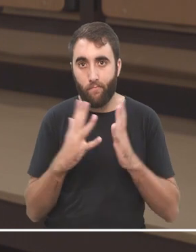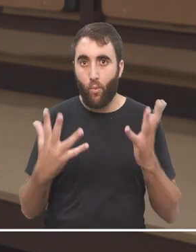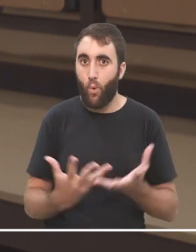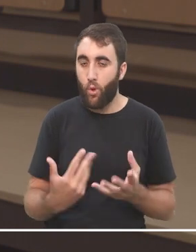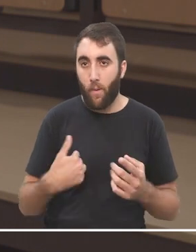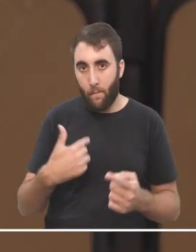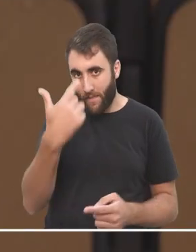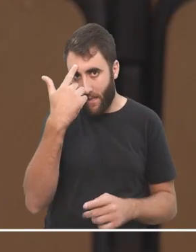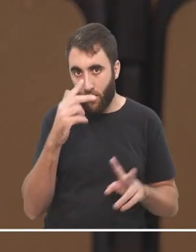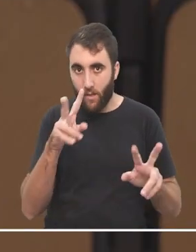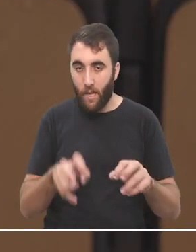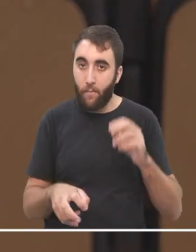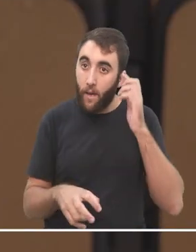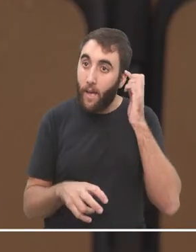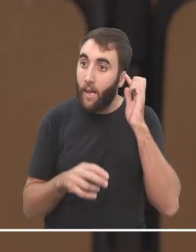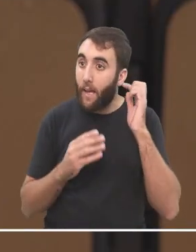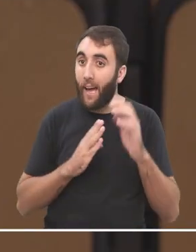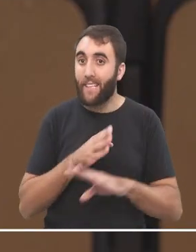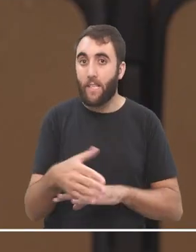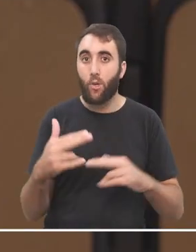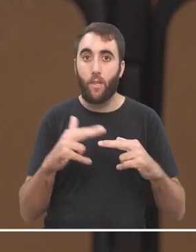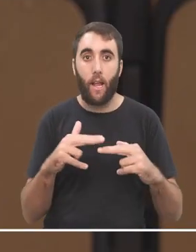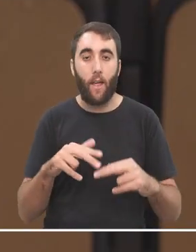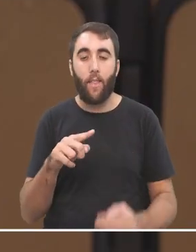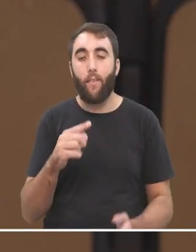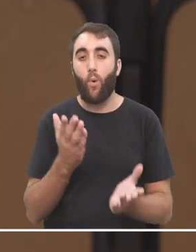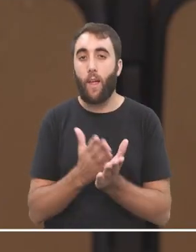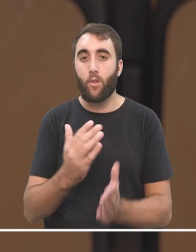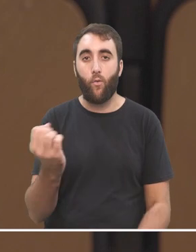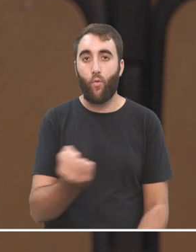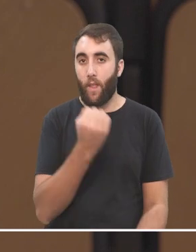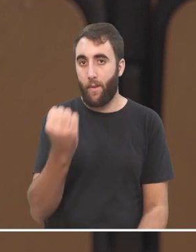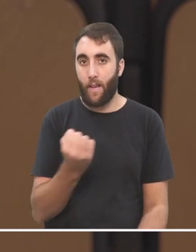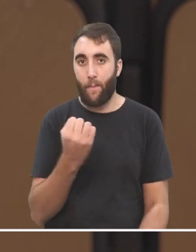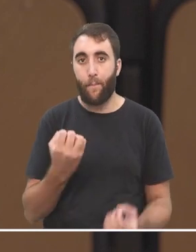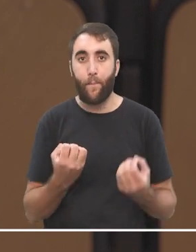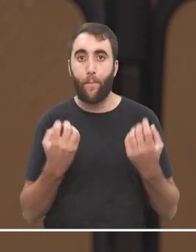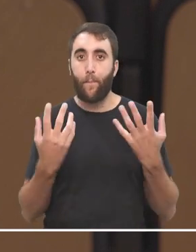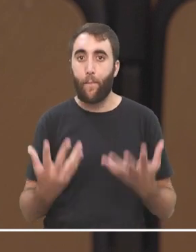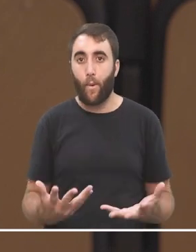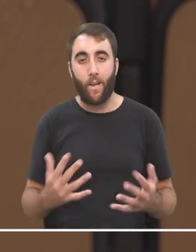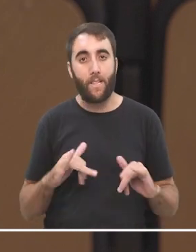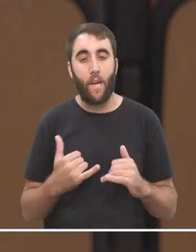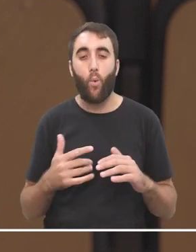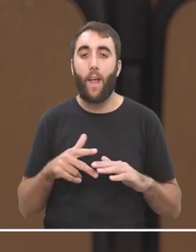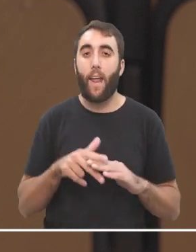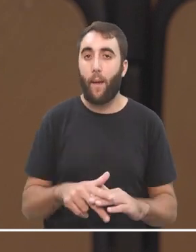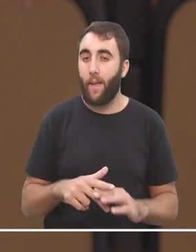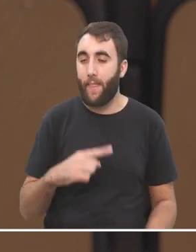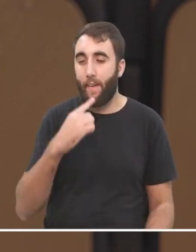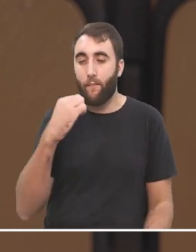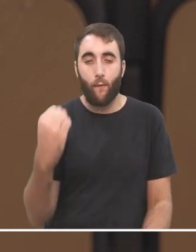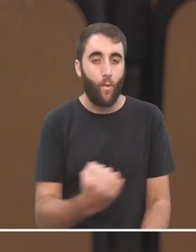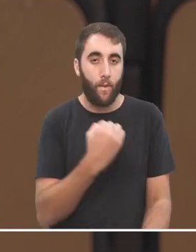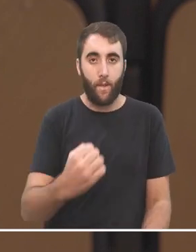mundo occidental. El acceso a Internet debería ser un derecho fundamental, precisamente porque es una herramienta imprescindible